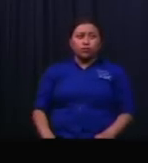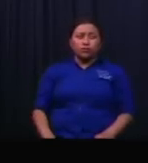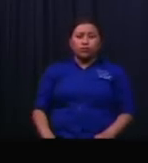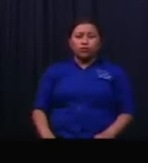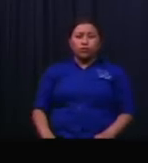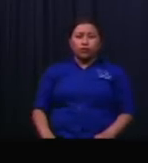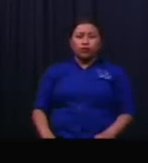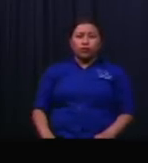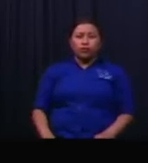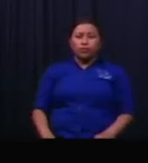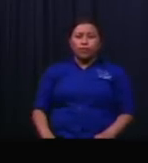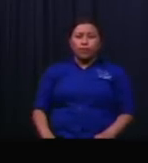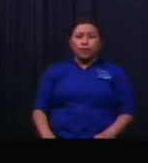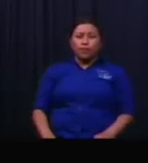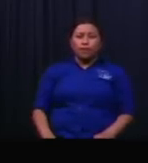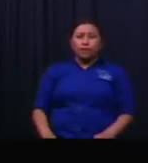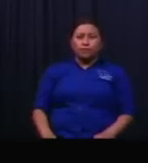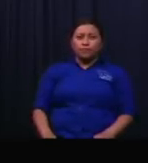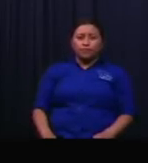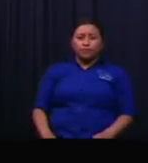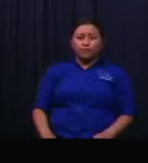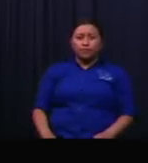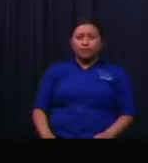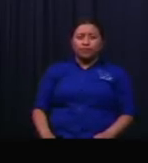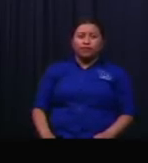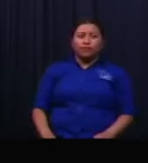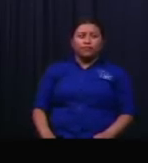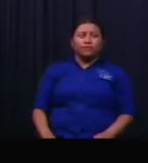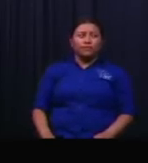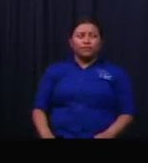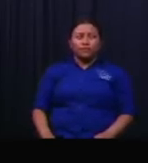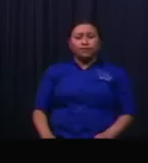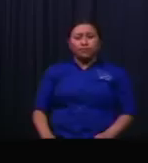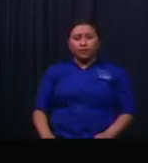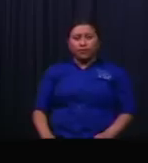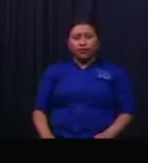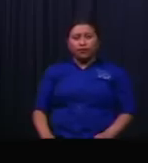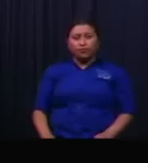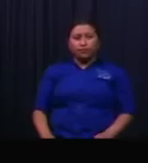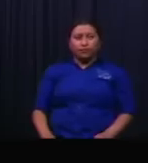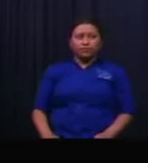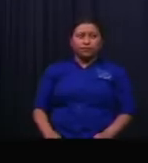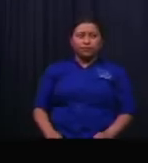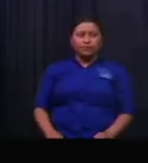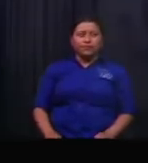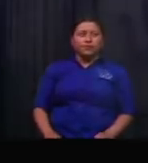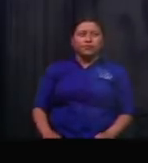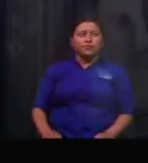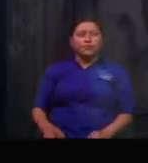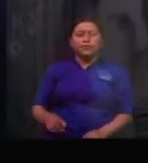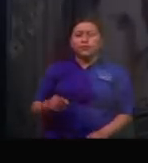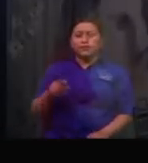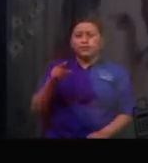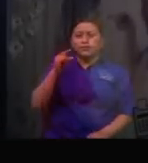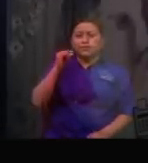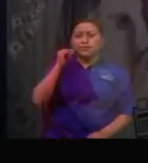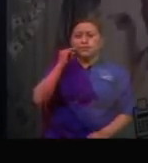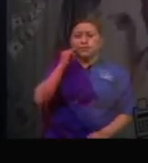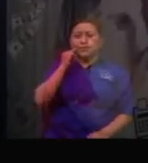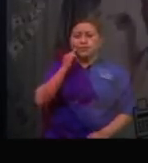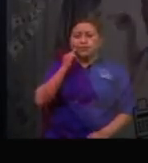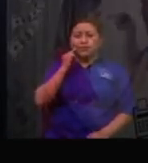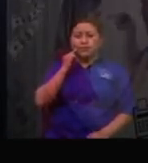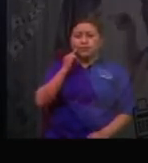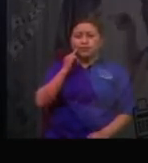yo. Colosenses 3:18, Biblia de las Américas. Mujeres, estad sujetas a vuestros maridos,